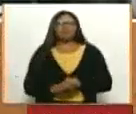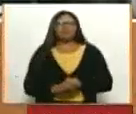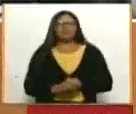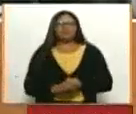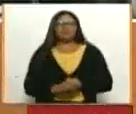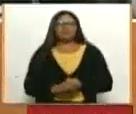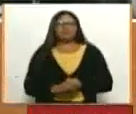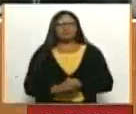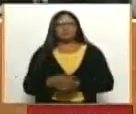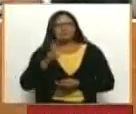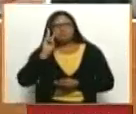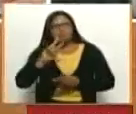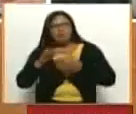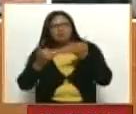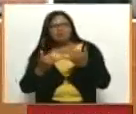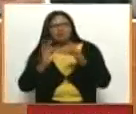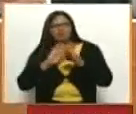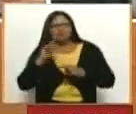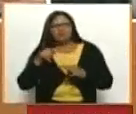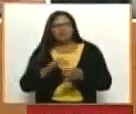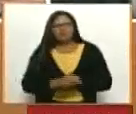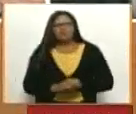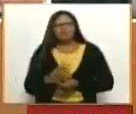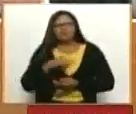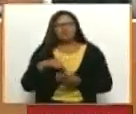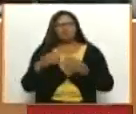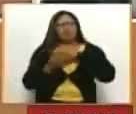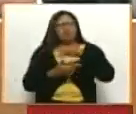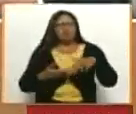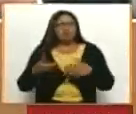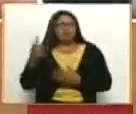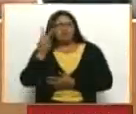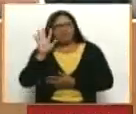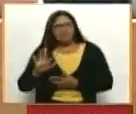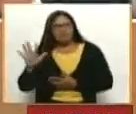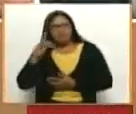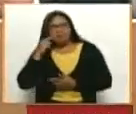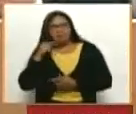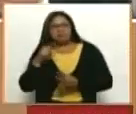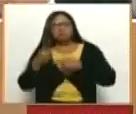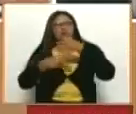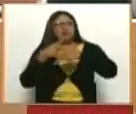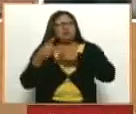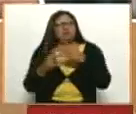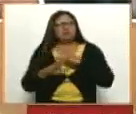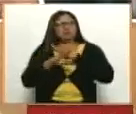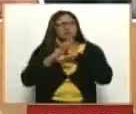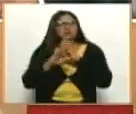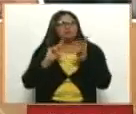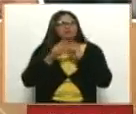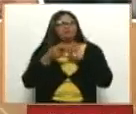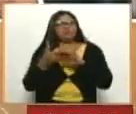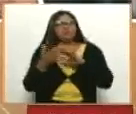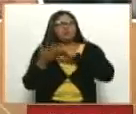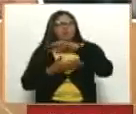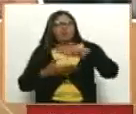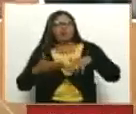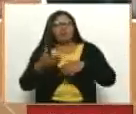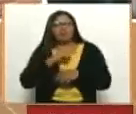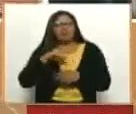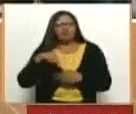que es visible, que ha causado muchos problemas a los venezolanos, pero también esa política de sanciones se ha convertido en un problema para la